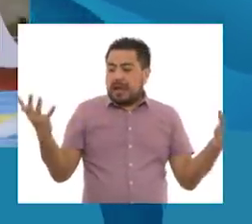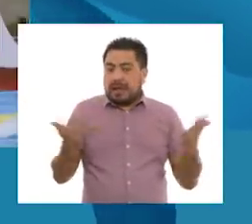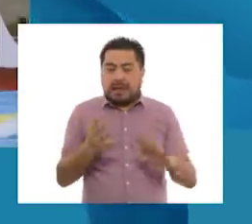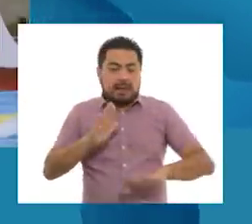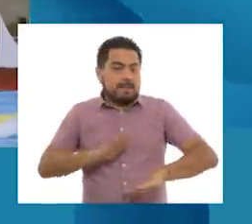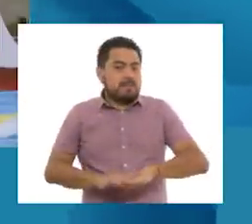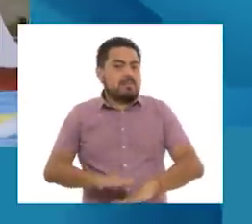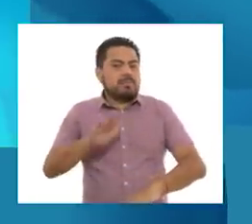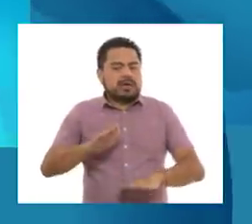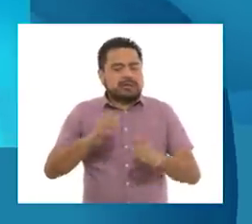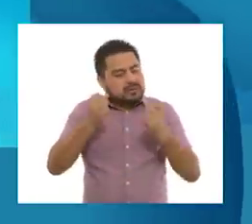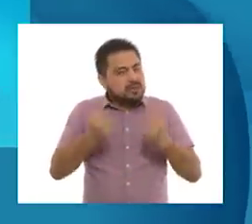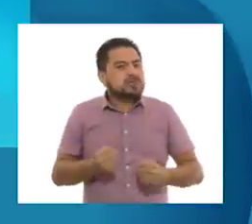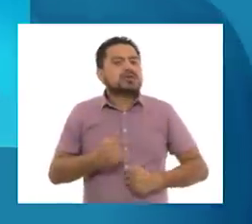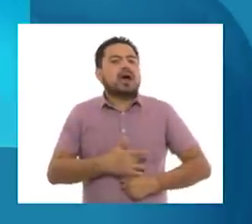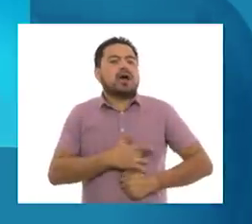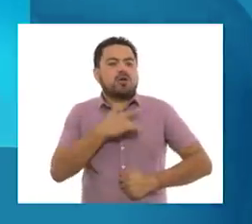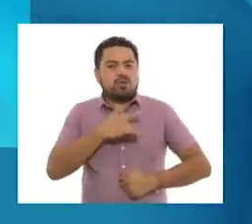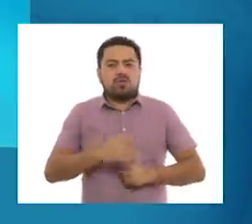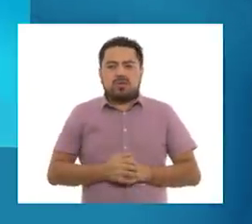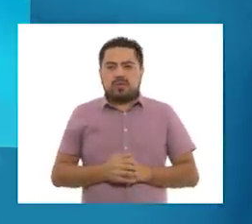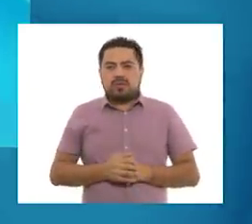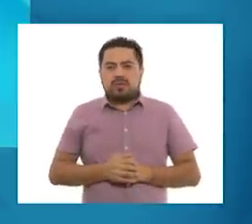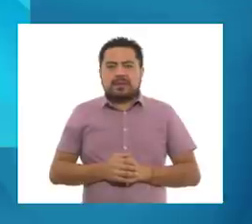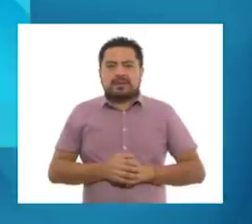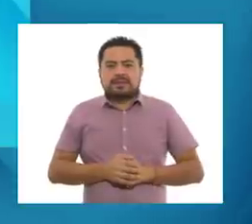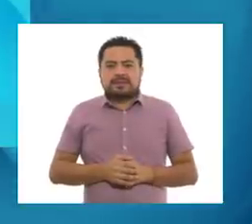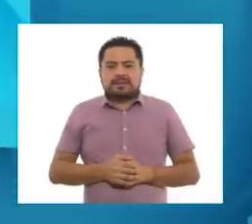de una forma segura.